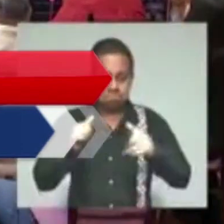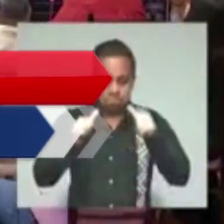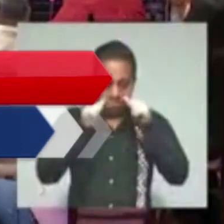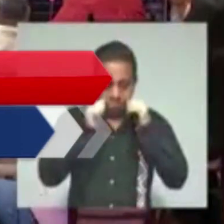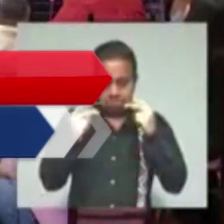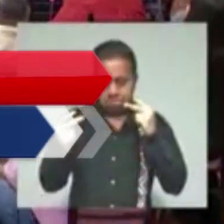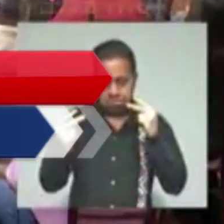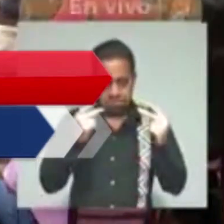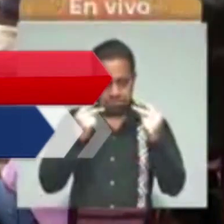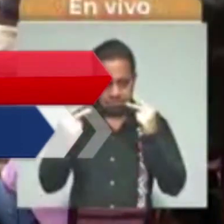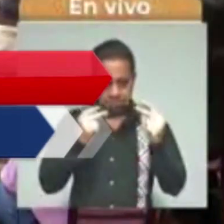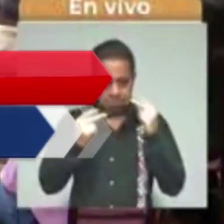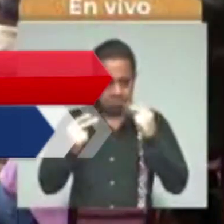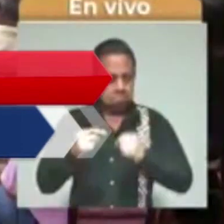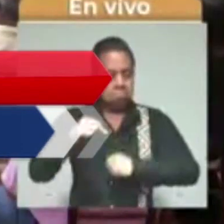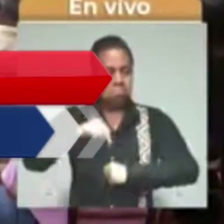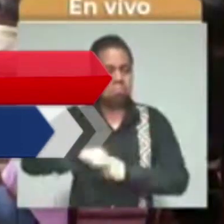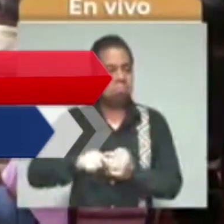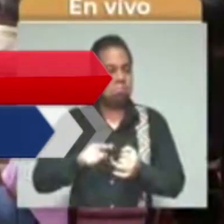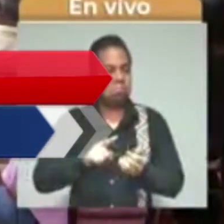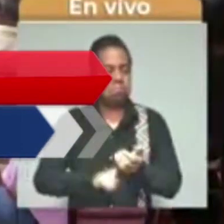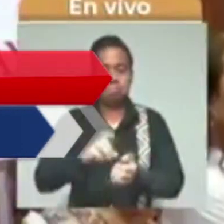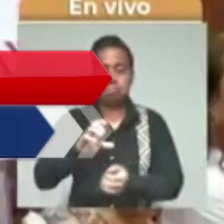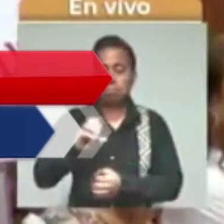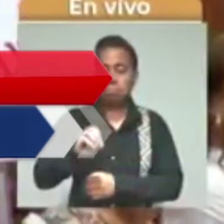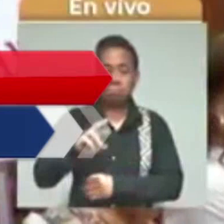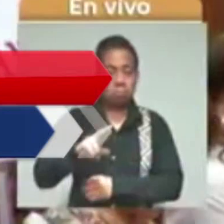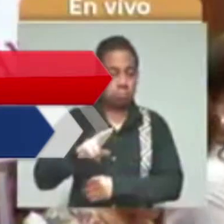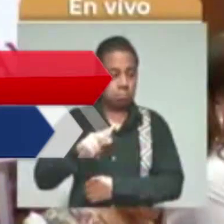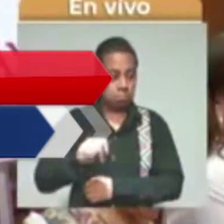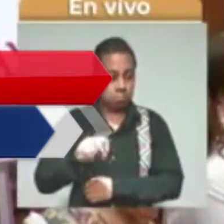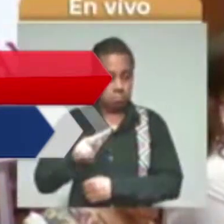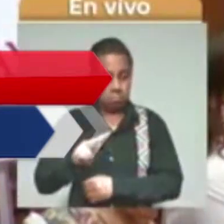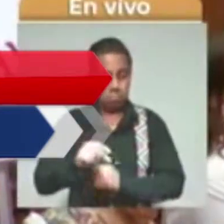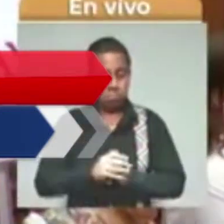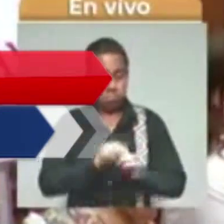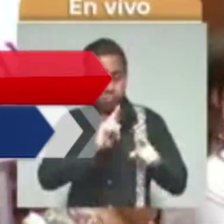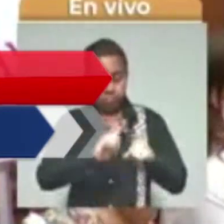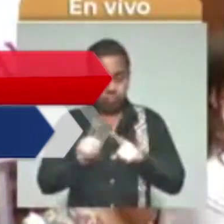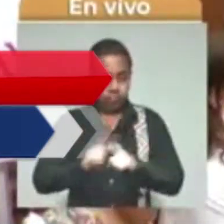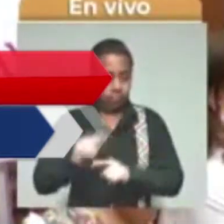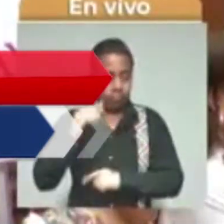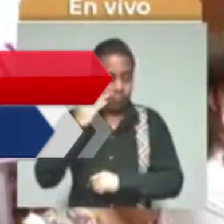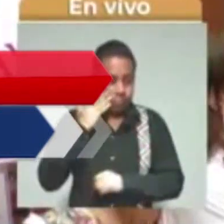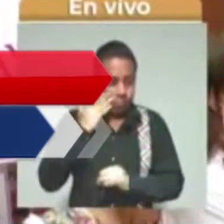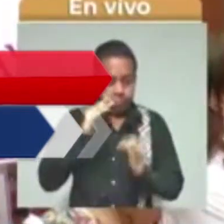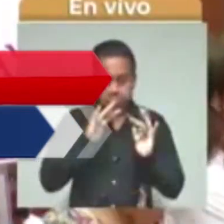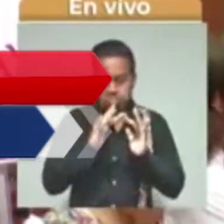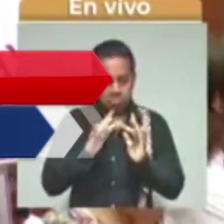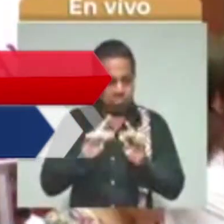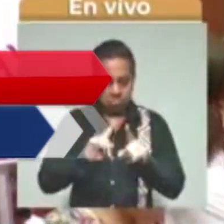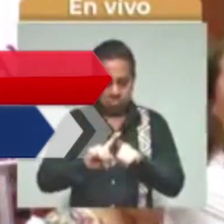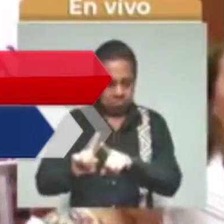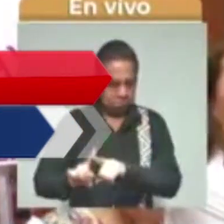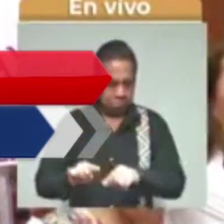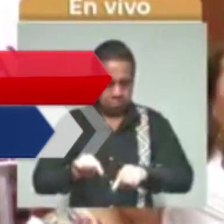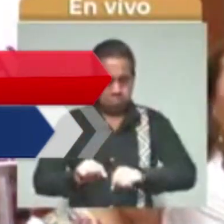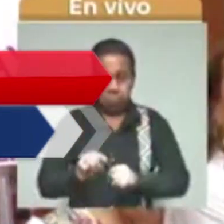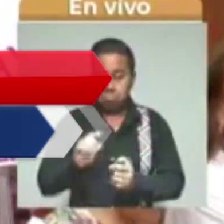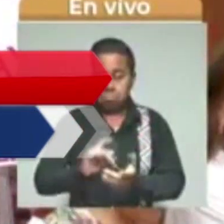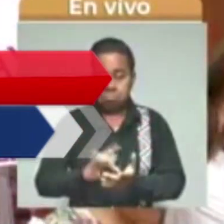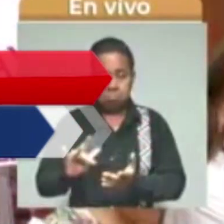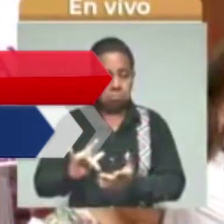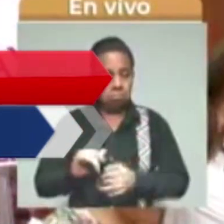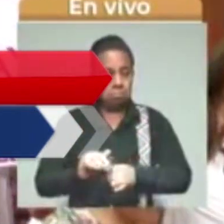veda electoral. Esto es muy importante de citar el motivo. Aunque el mandatario federal dijo que estaría presente en